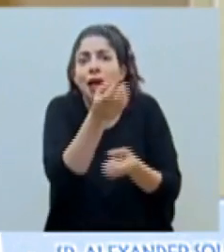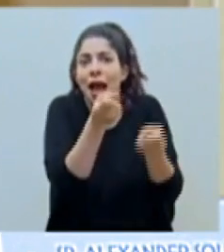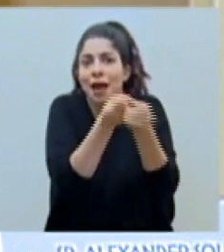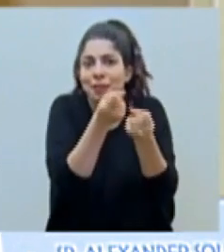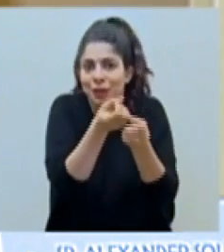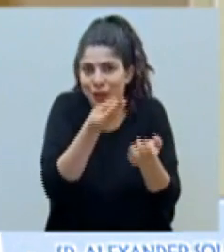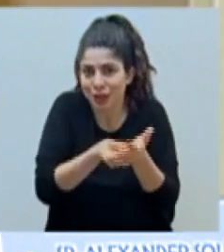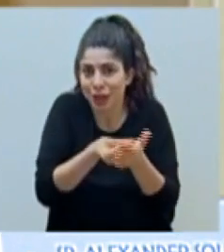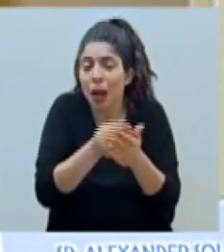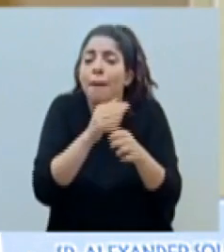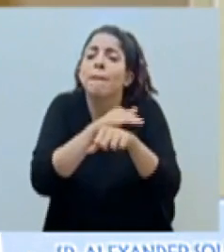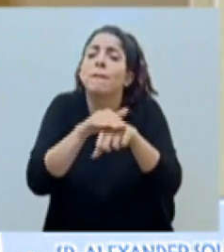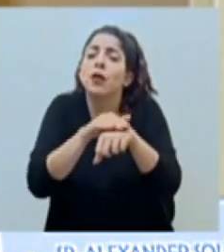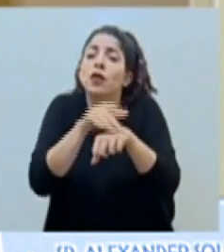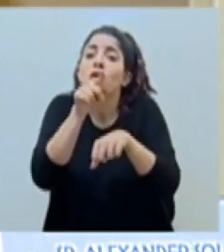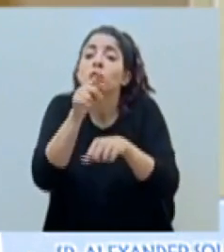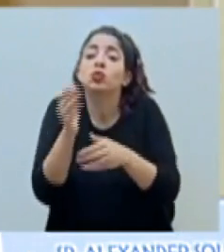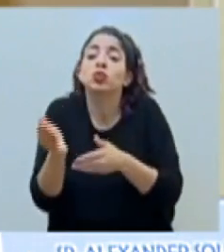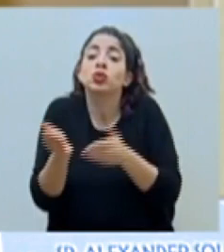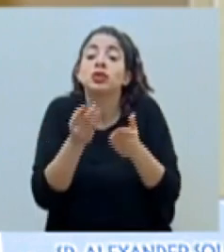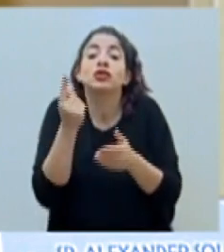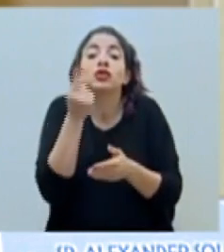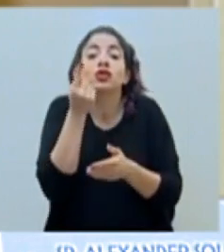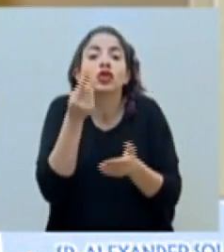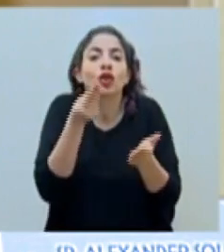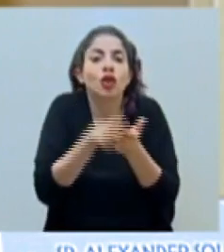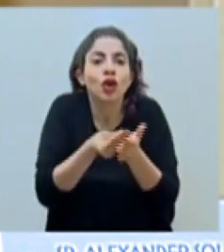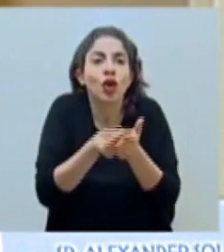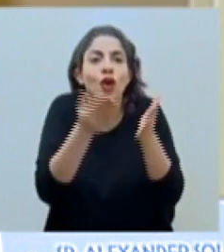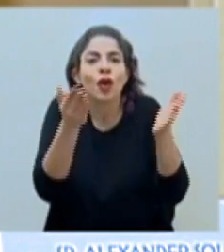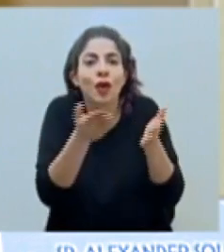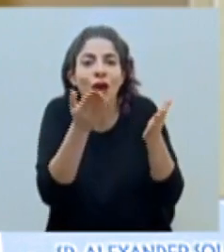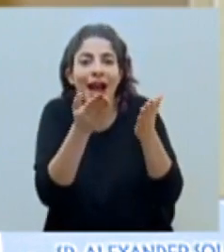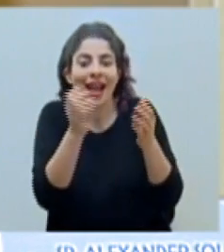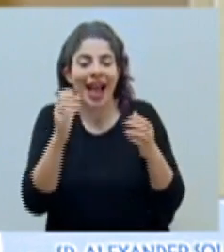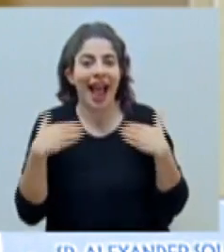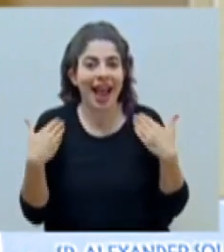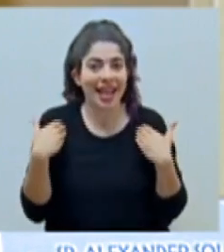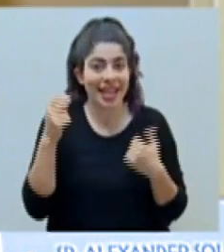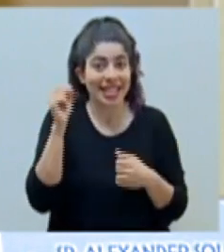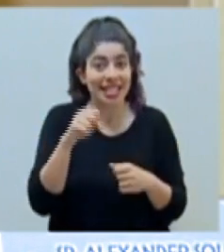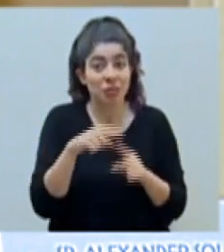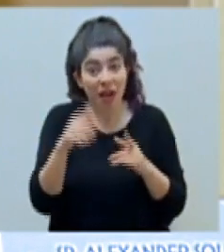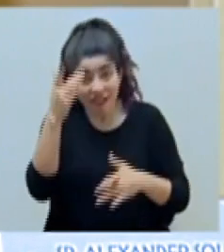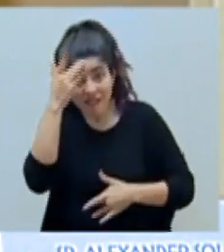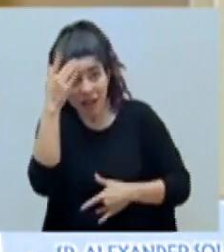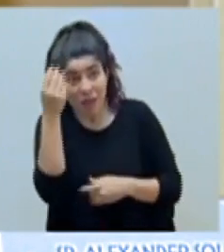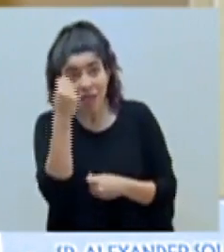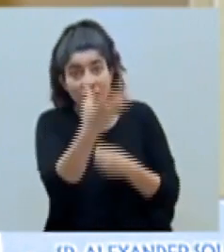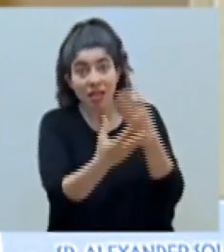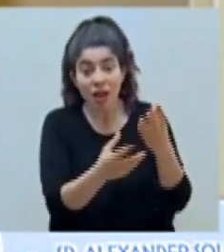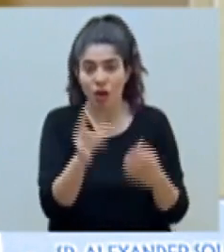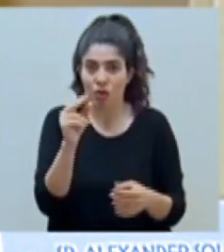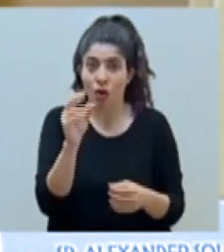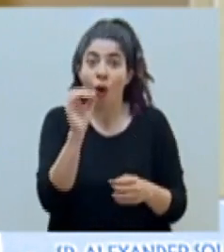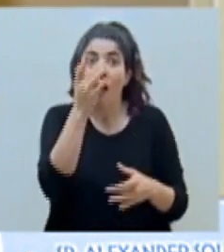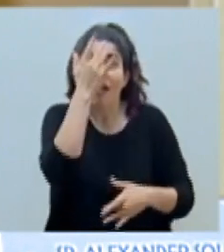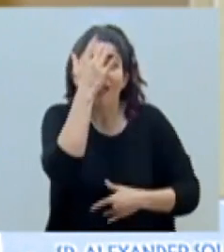por favor llevemos solo recursos, llevemos alegría, pero no llevemos enfermedad, ni nos traigamos